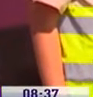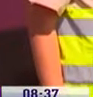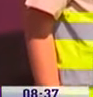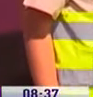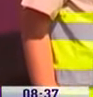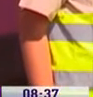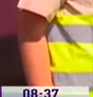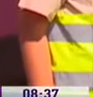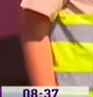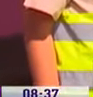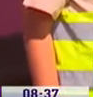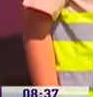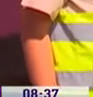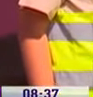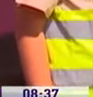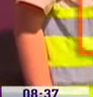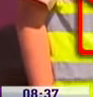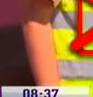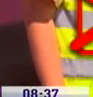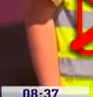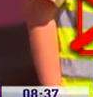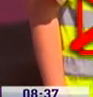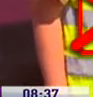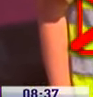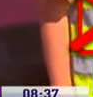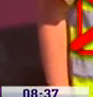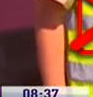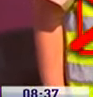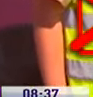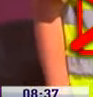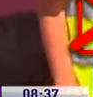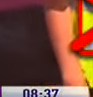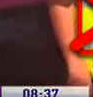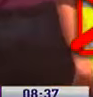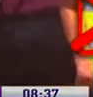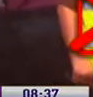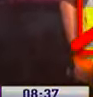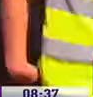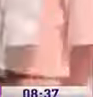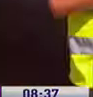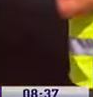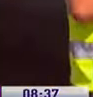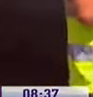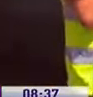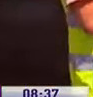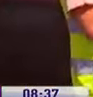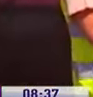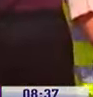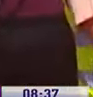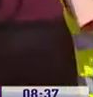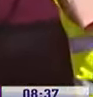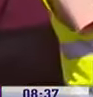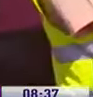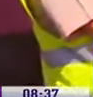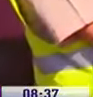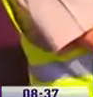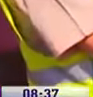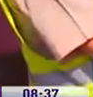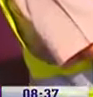Bolívar, 80-100. Pero, ¿cómo decir 100? Pues en la autopista Simón Bolívar. Oh, ¿qué significa esto así de atrás?